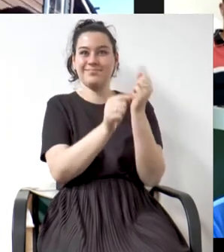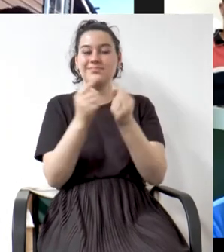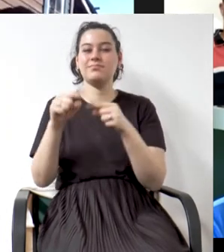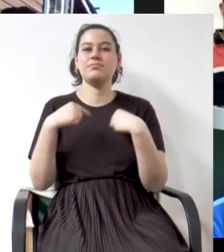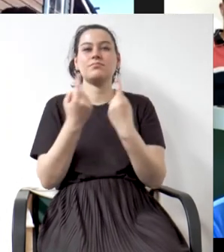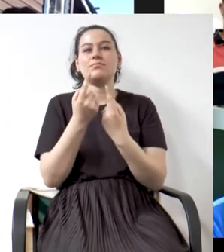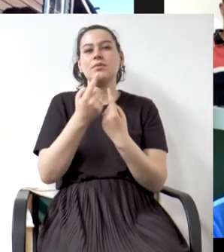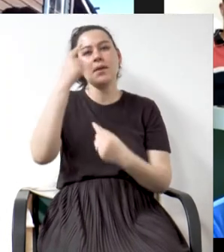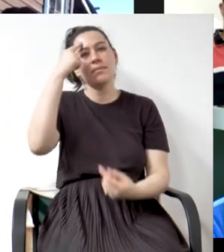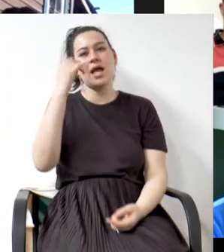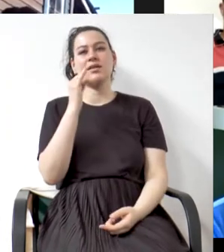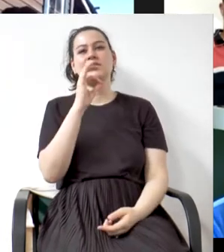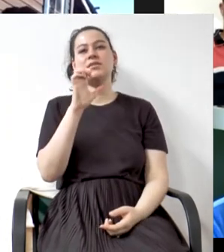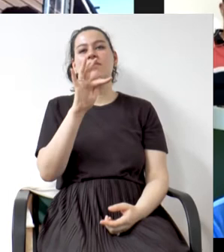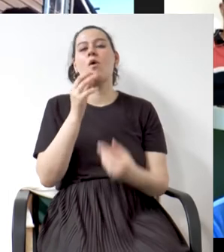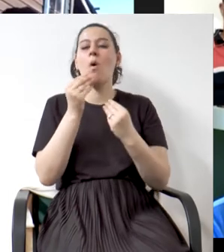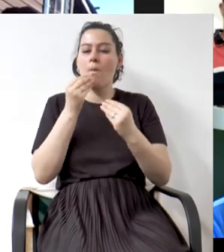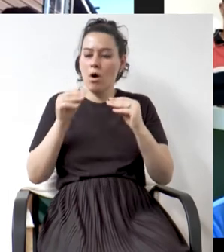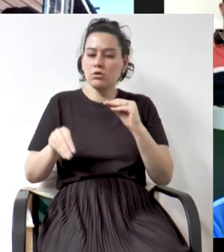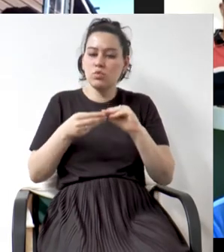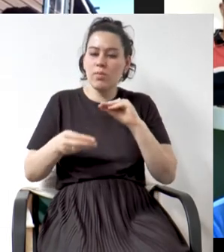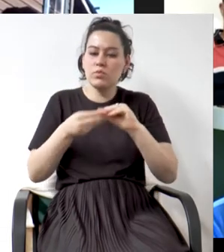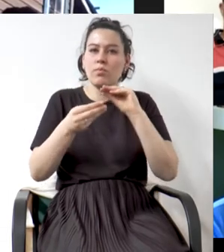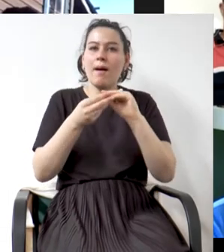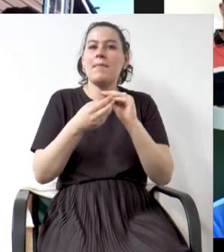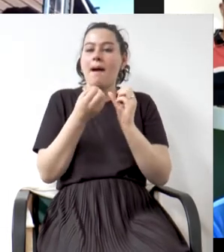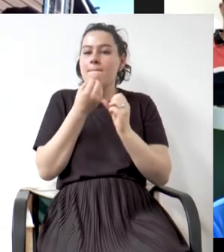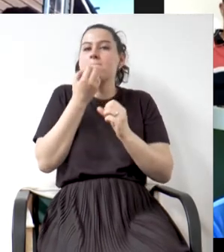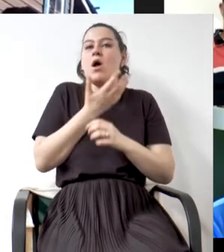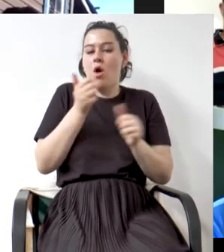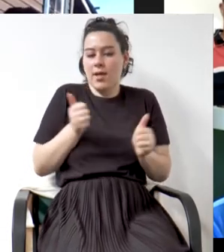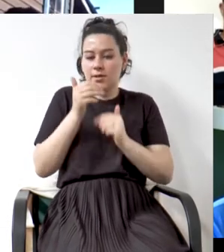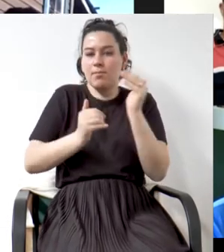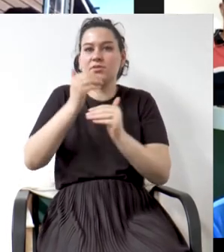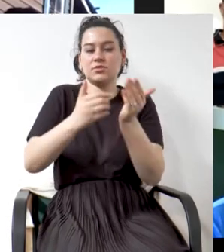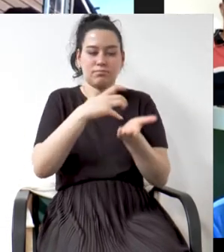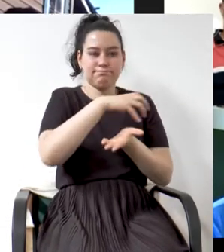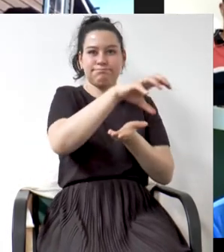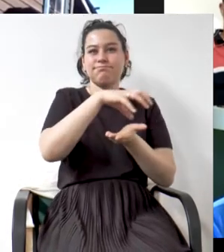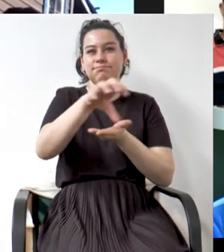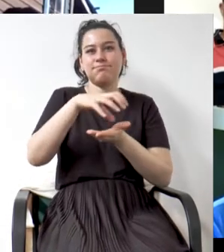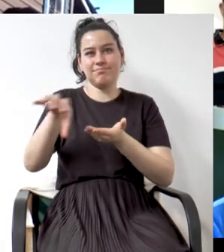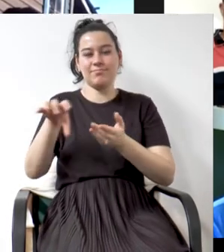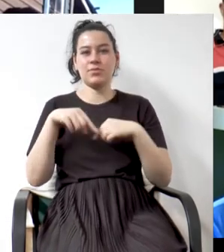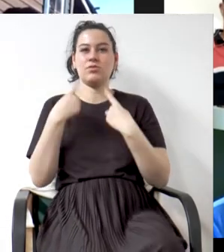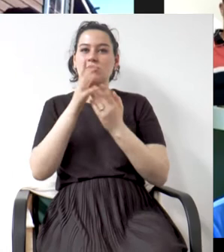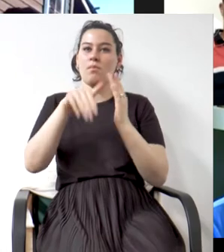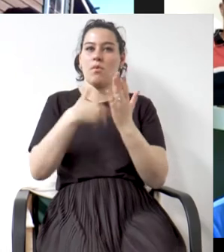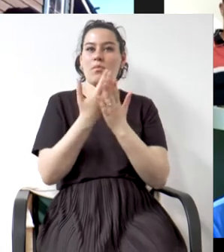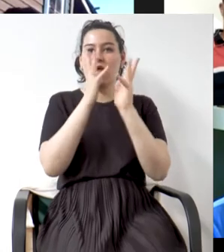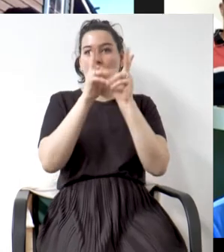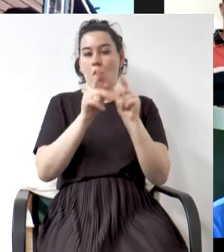consideran que el ISEF podría sumar a los procesos de departamentalización de cada CENUR? Nosotros ahí habíamos propuesto un orden, que